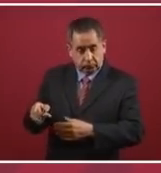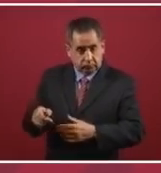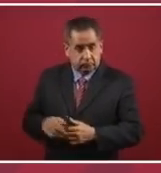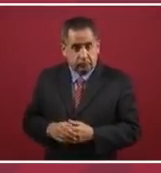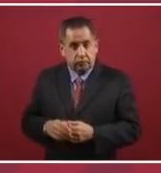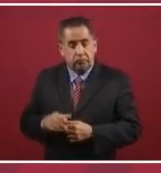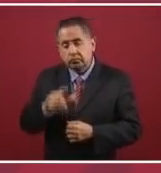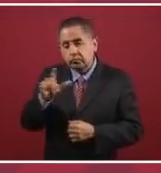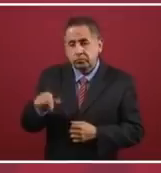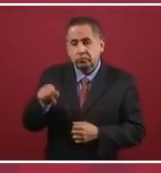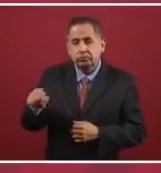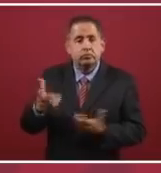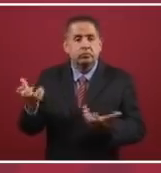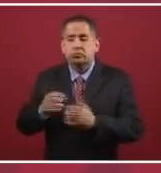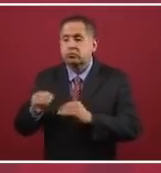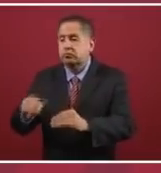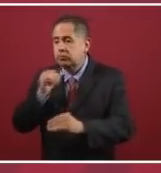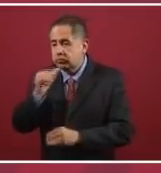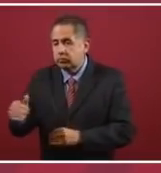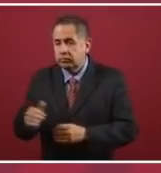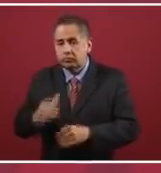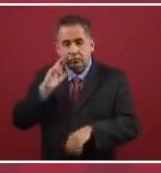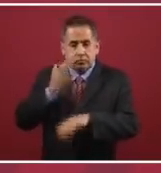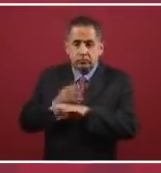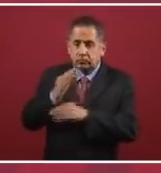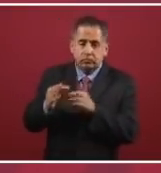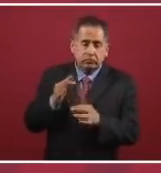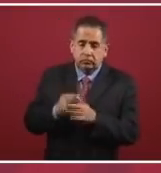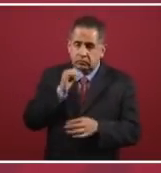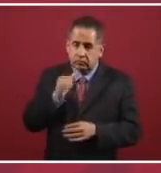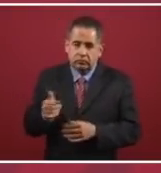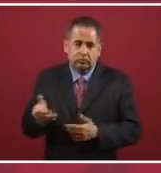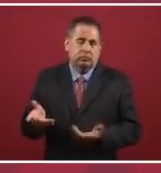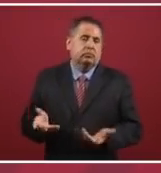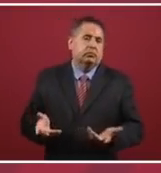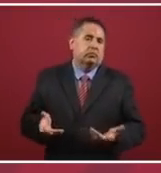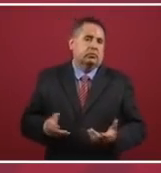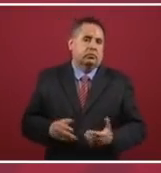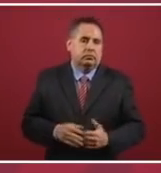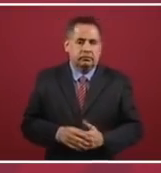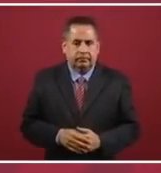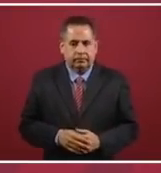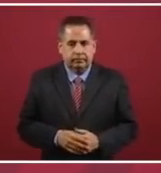y no actuaban con responsabilidad.